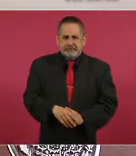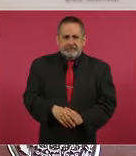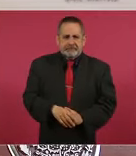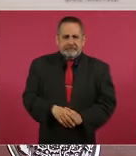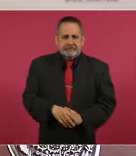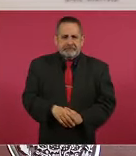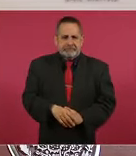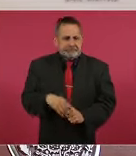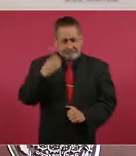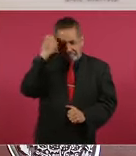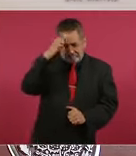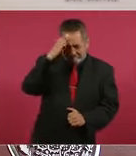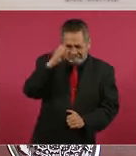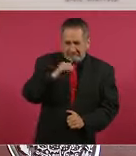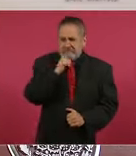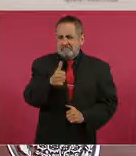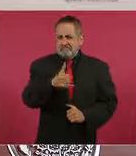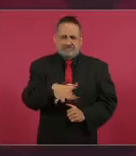e inexpertos. Entonces,